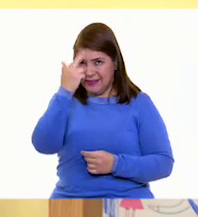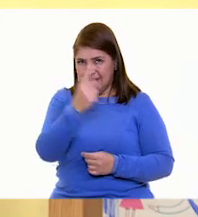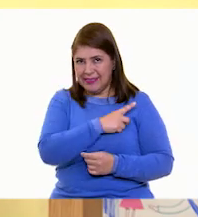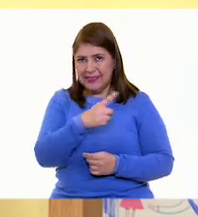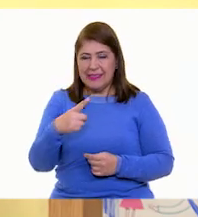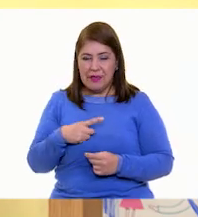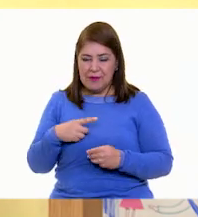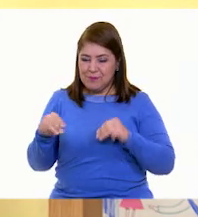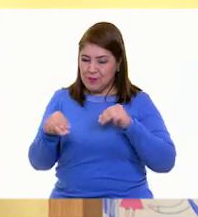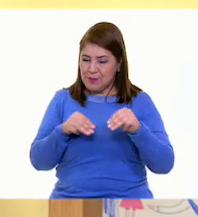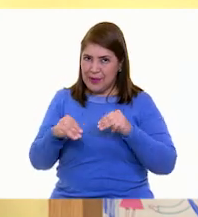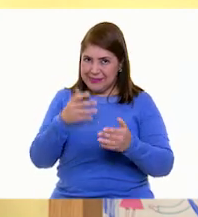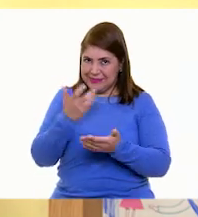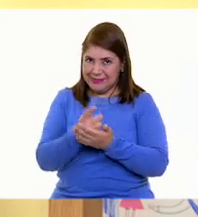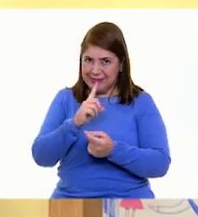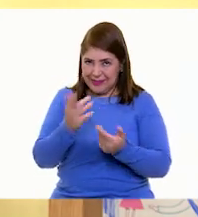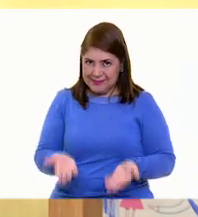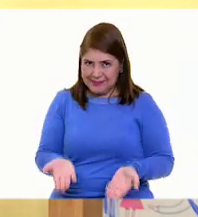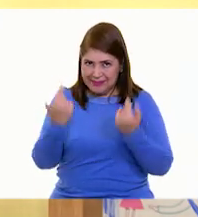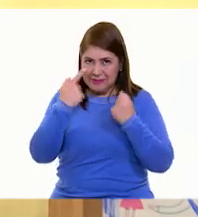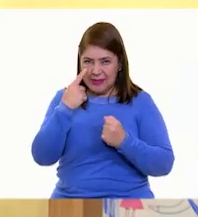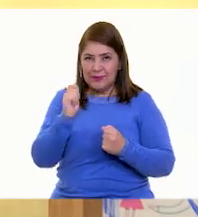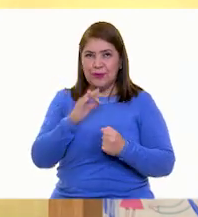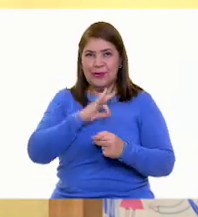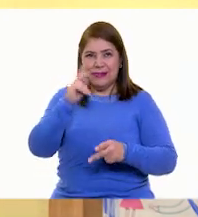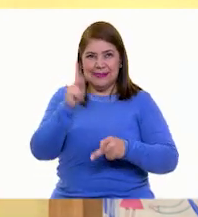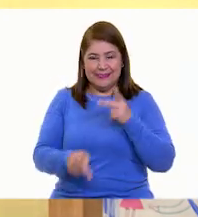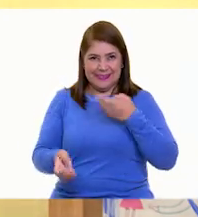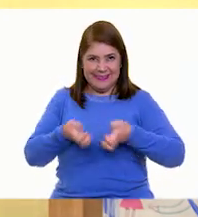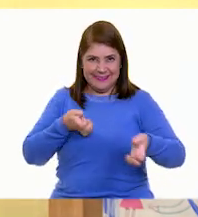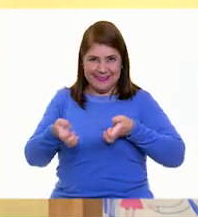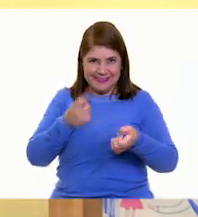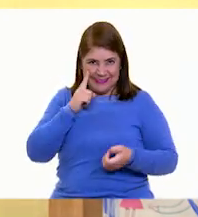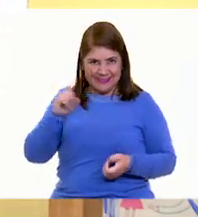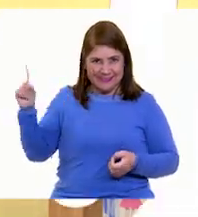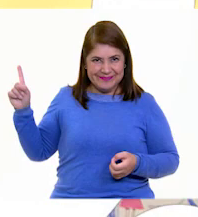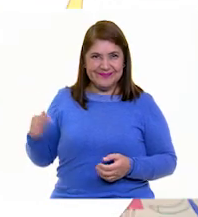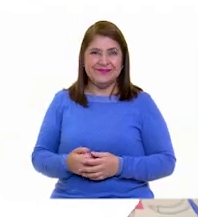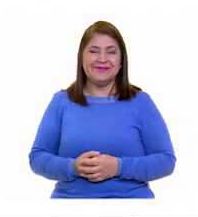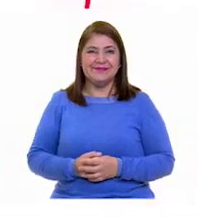hay que movernos. Acompáñame con la siguiente pausa activa.